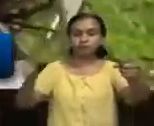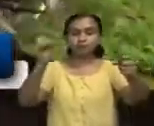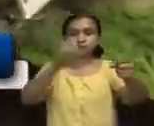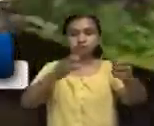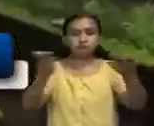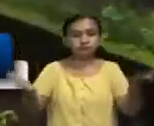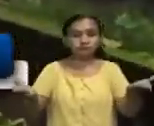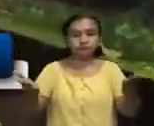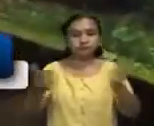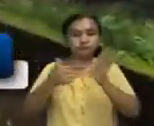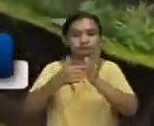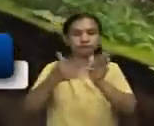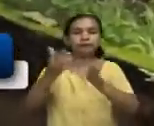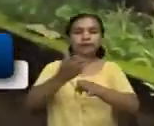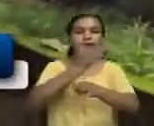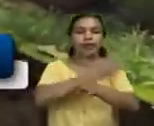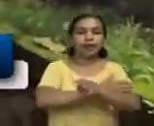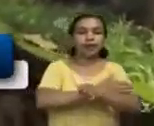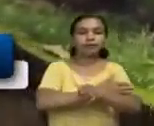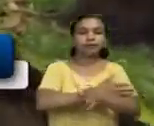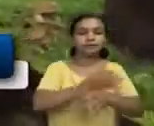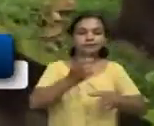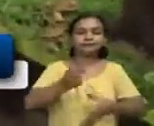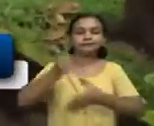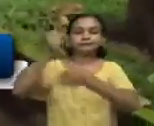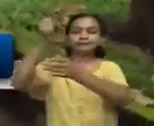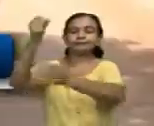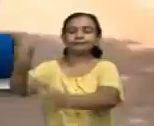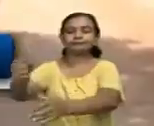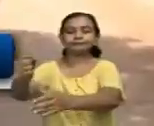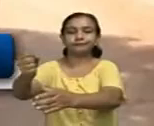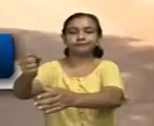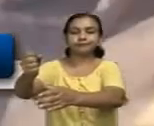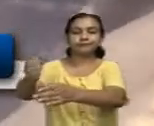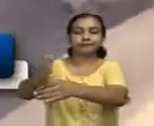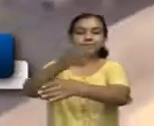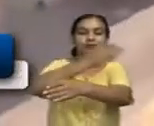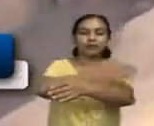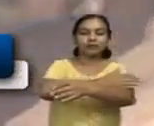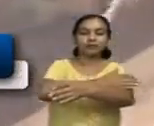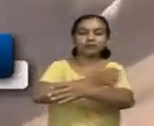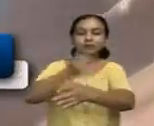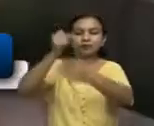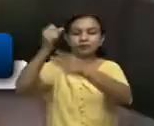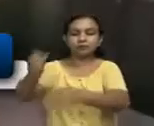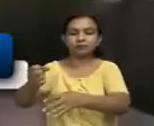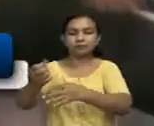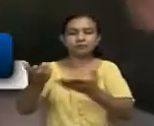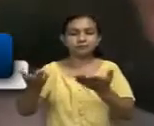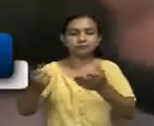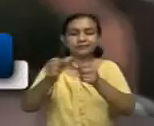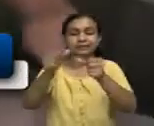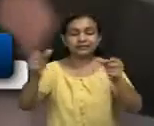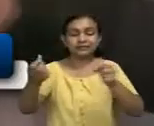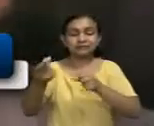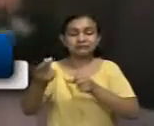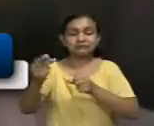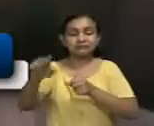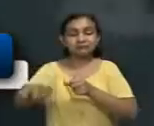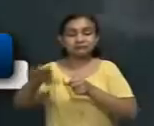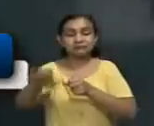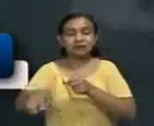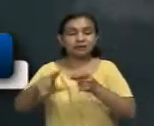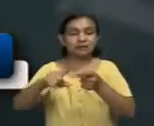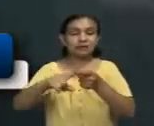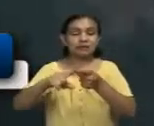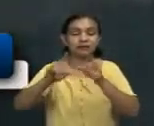sacan, por ejemplo, antes, la basura antes de que pase el camión. ¿Y qué es lo que pasa? Viene los animalitos, los